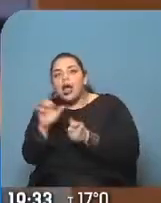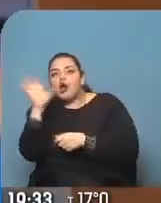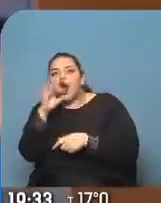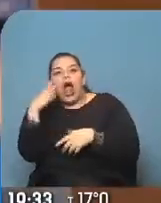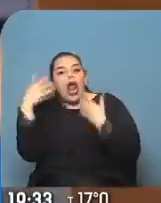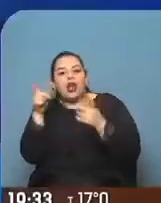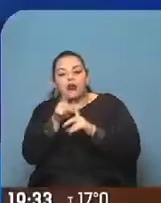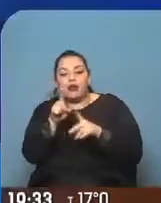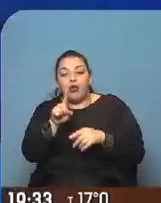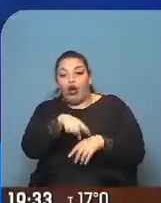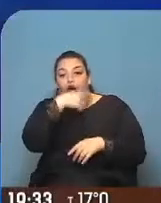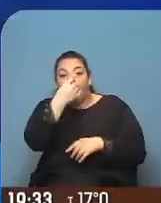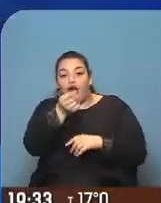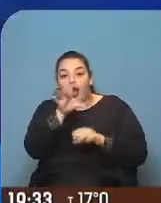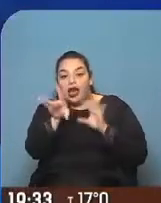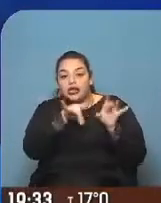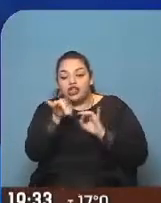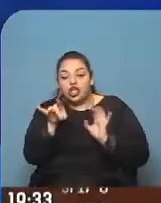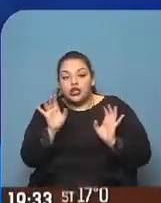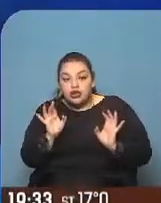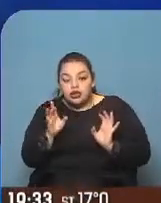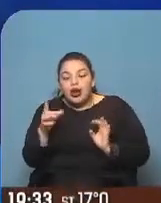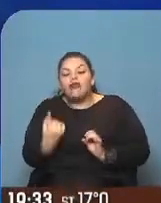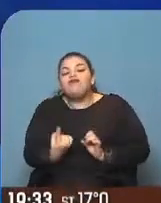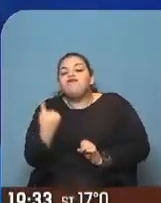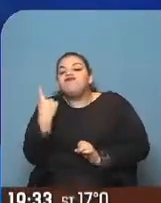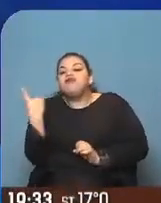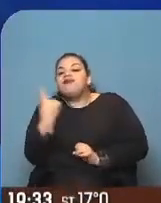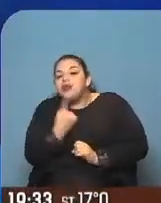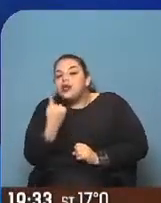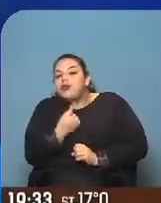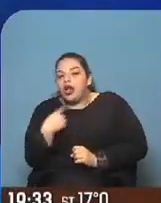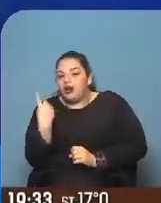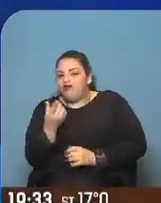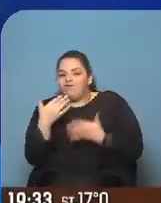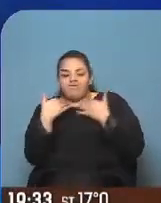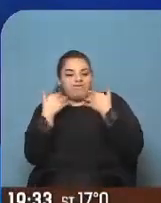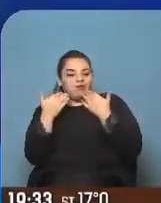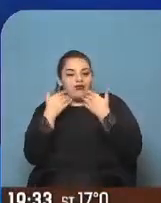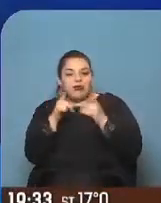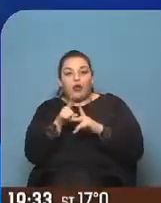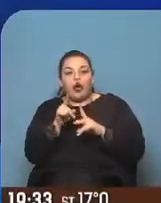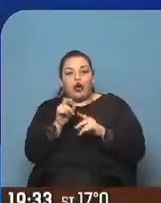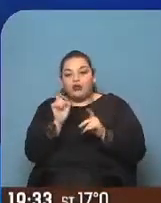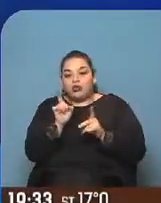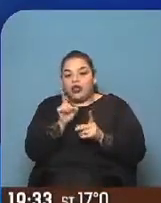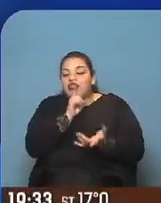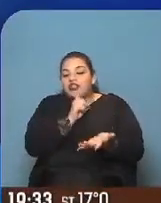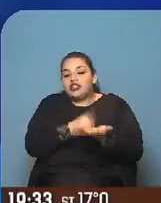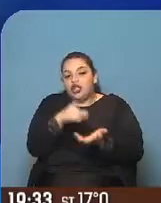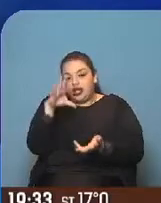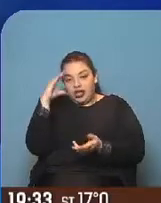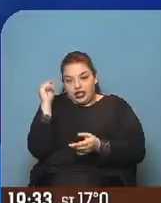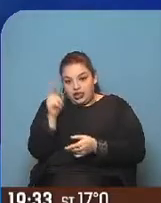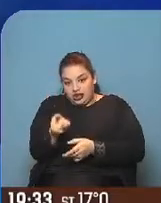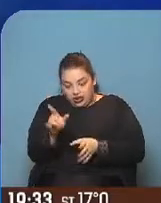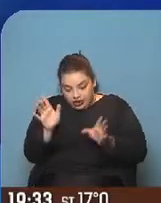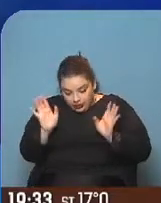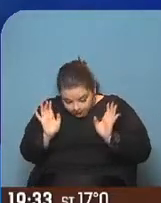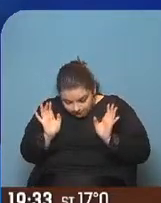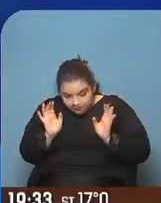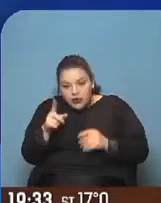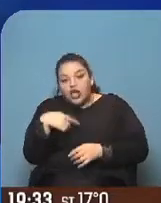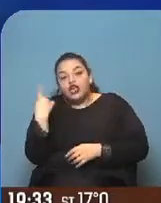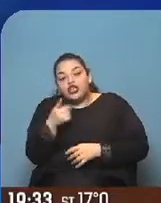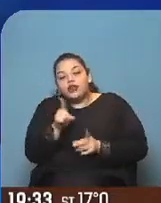en primer lugar nosotros no podemos especular con la suerte judicial de cristina kirchner para